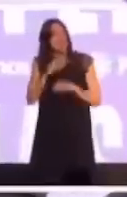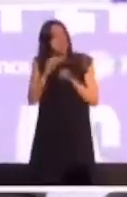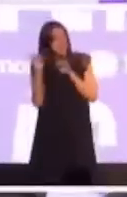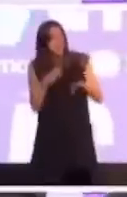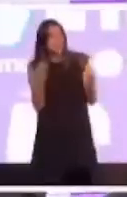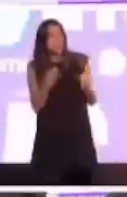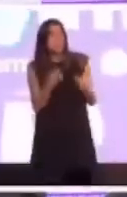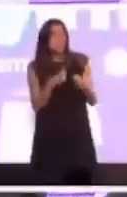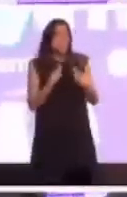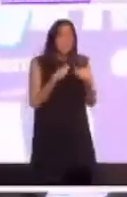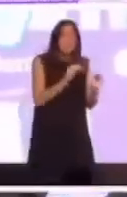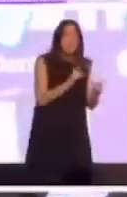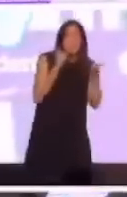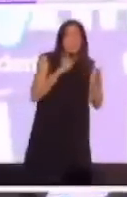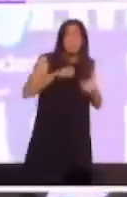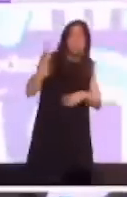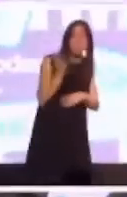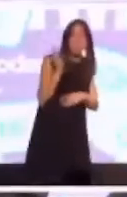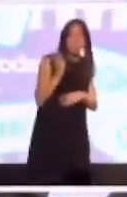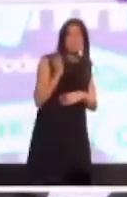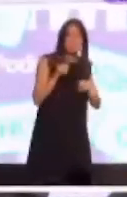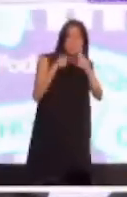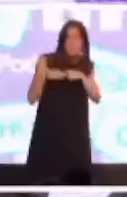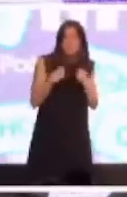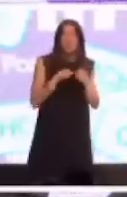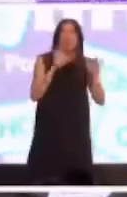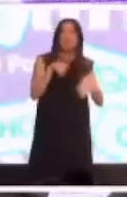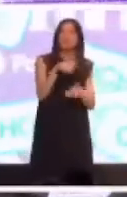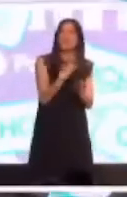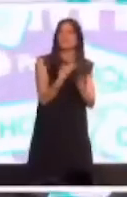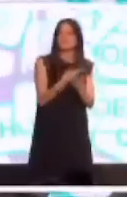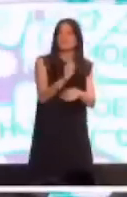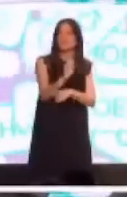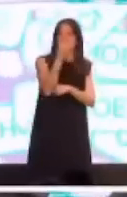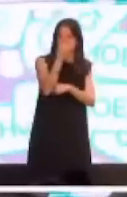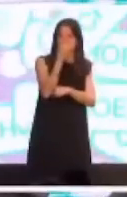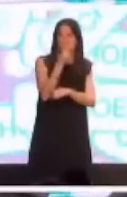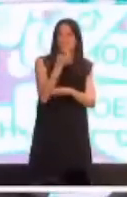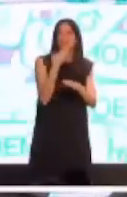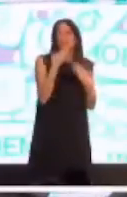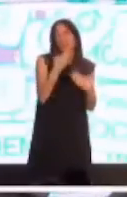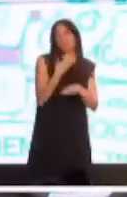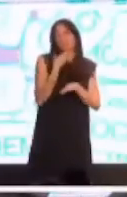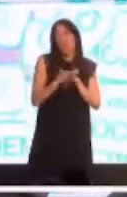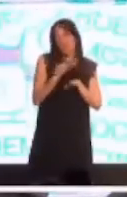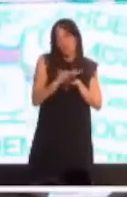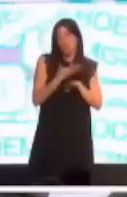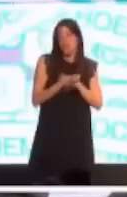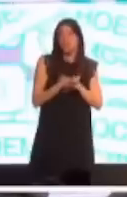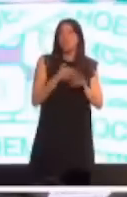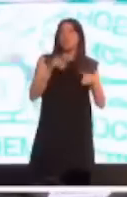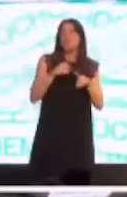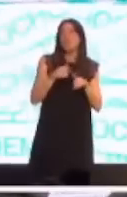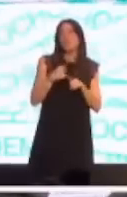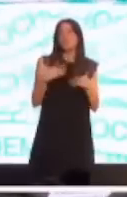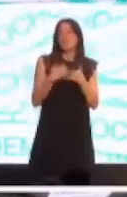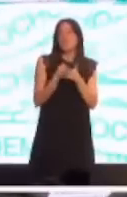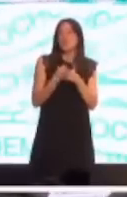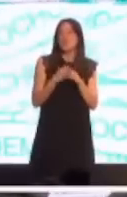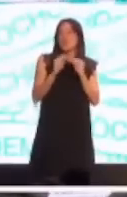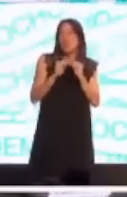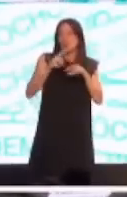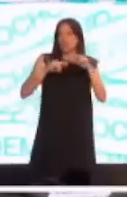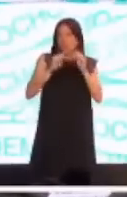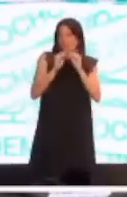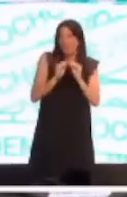vida y al final ella consiguió demostrar con unas grabaciones que había sido una conspiración entre